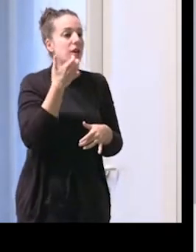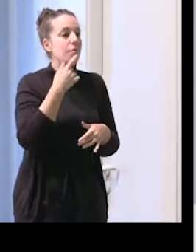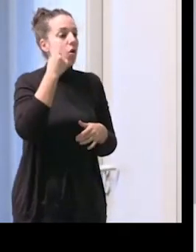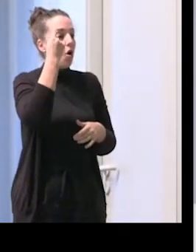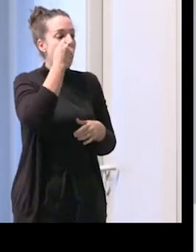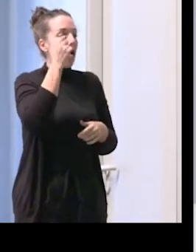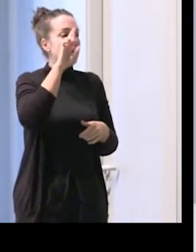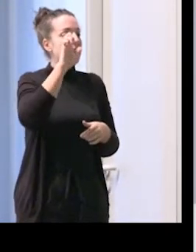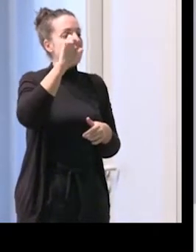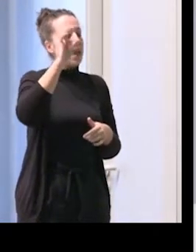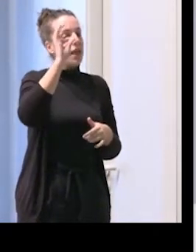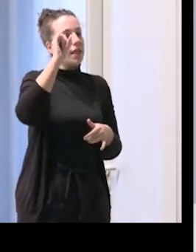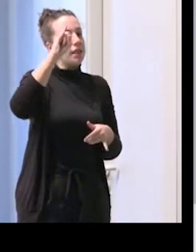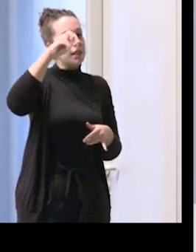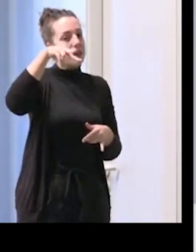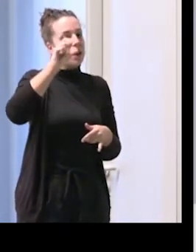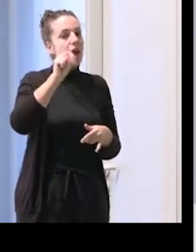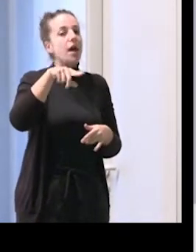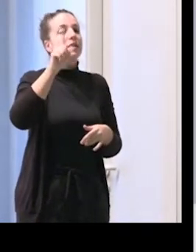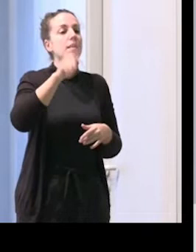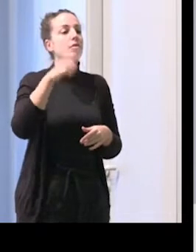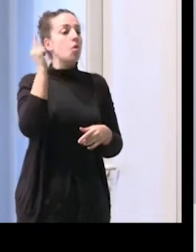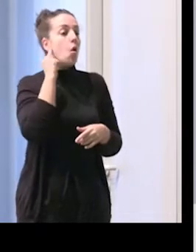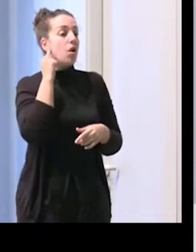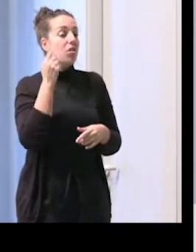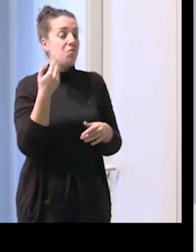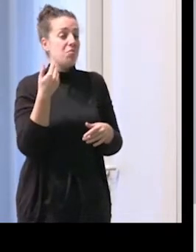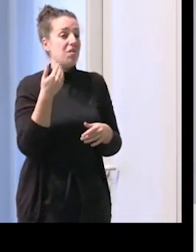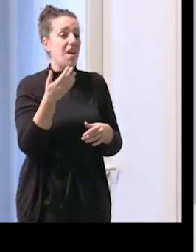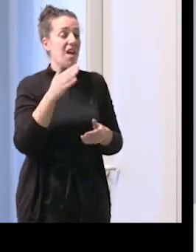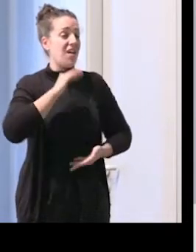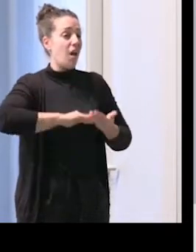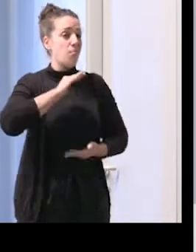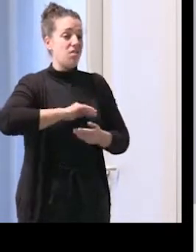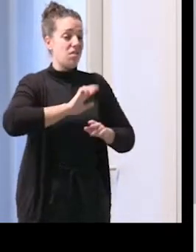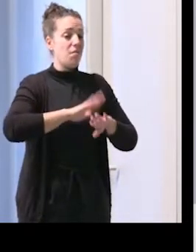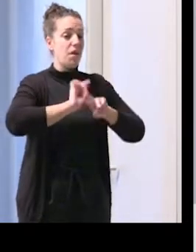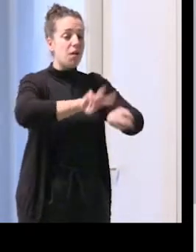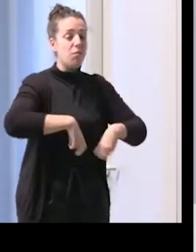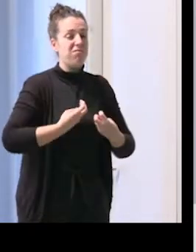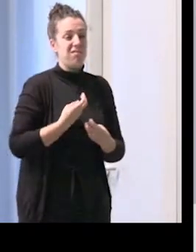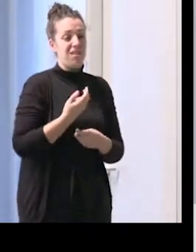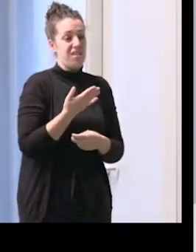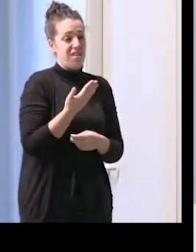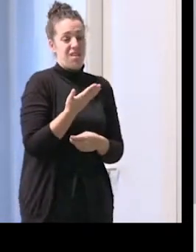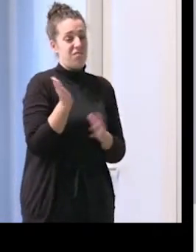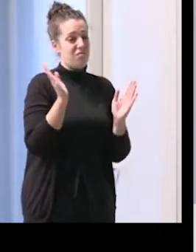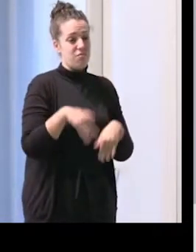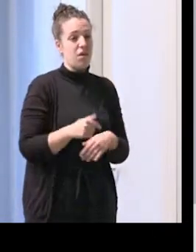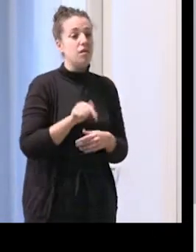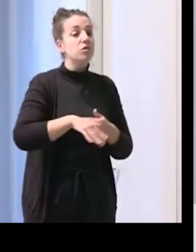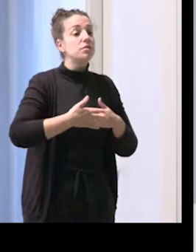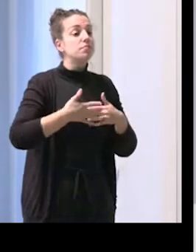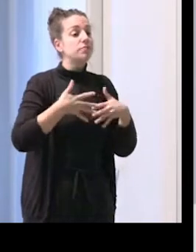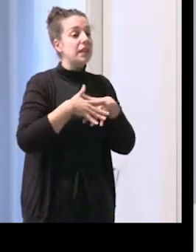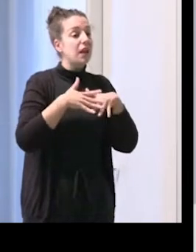y el oído, que tienen muy pobre o básicamente nula capacidad regenerativa. Y el hecho de que estos tejidos